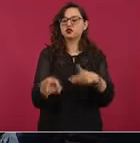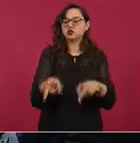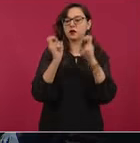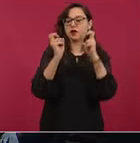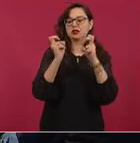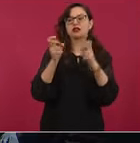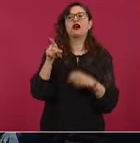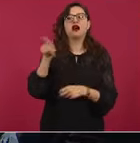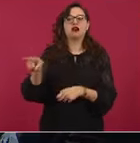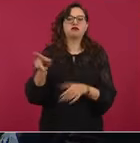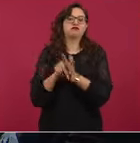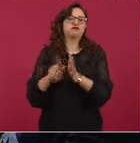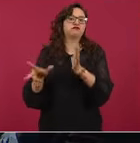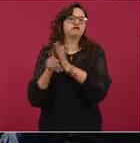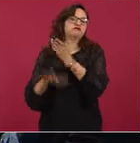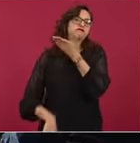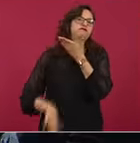Entonces, eso